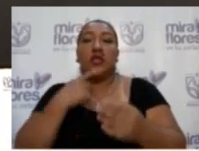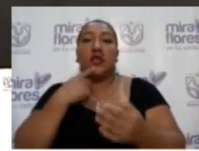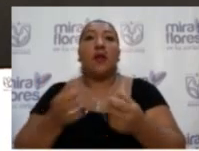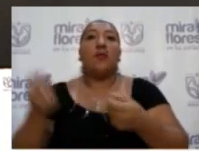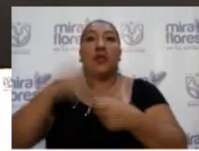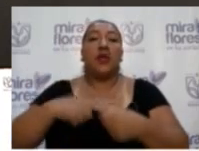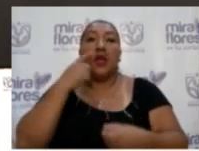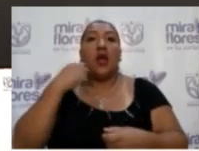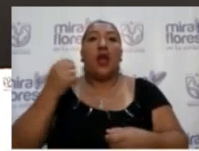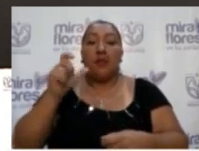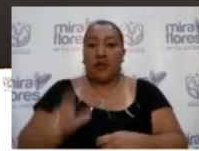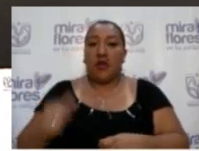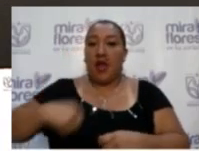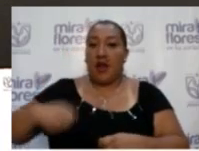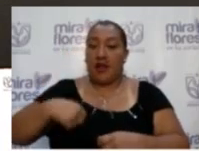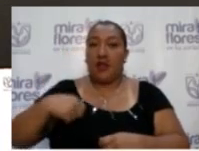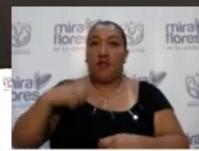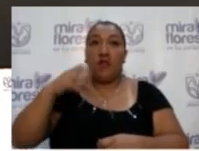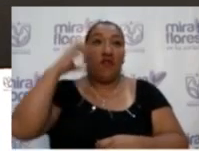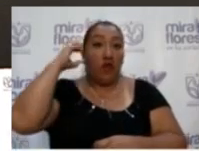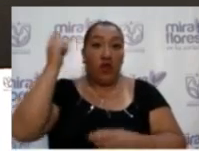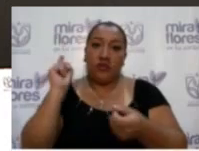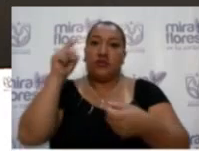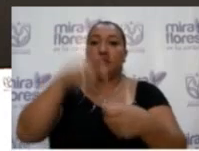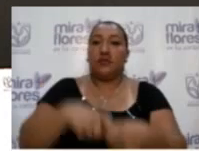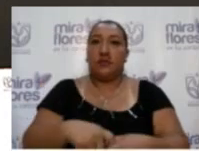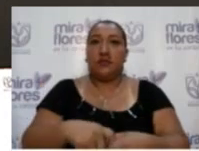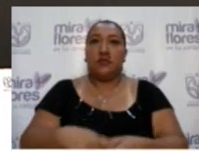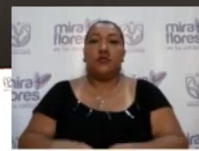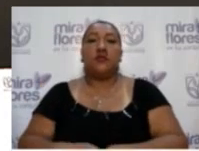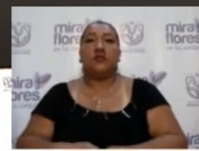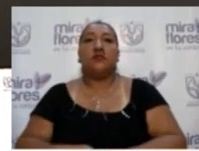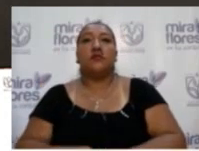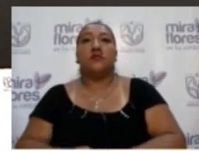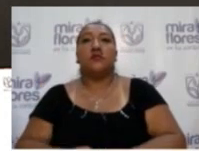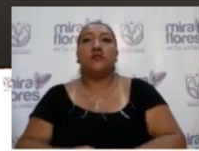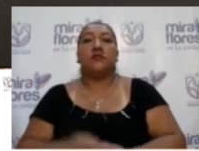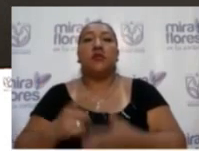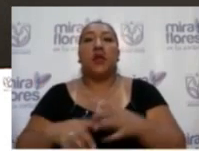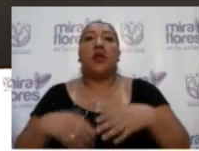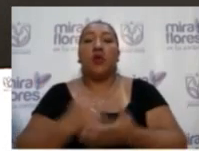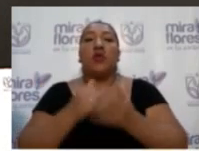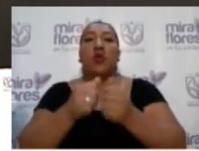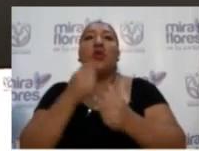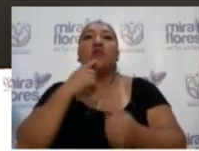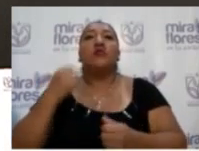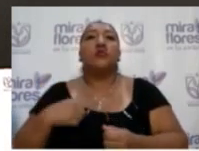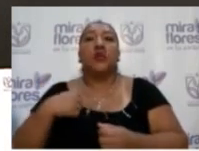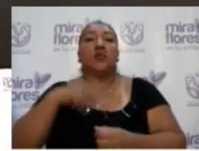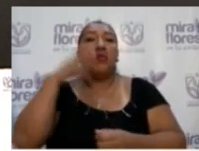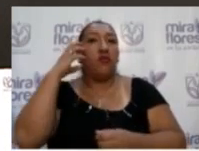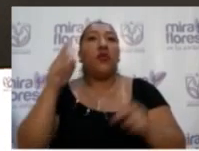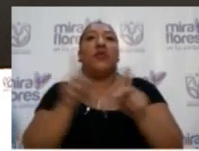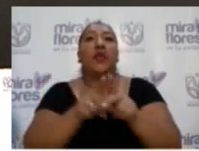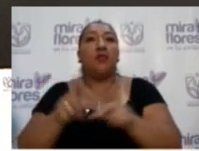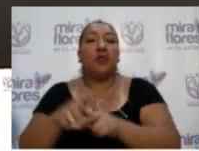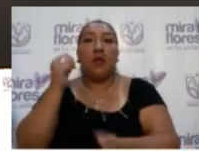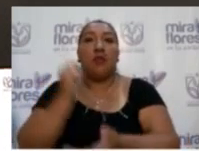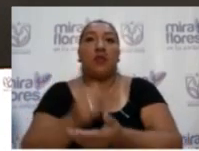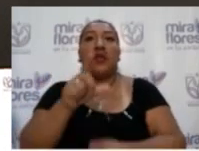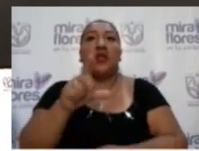del alcalde de Miraflores en el evento mencionado no irrogará gasto económico para la Municipalidad de Miraflores. Asimismo, se aprueba